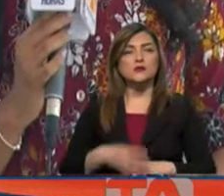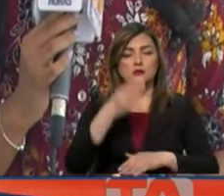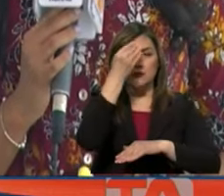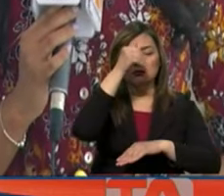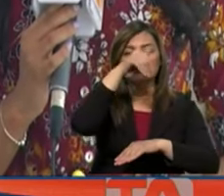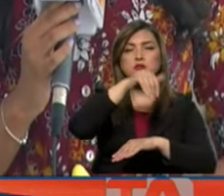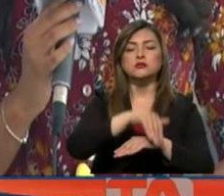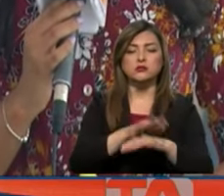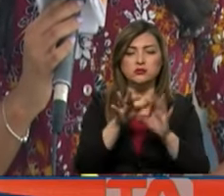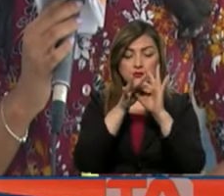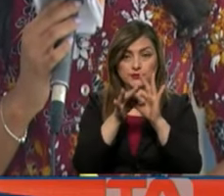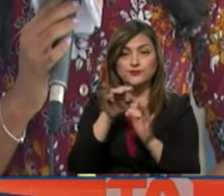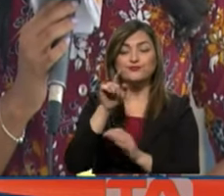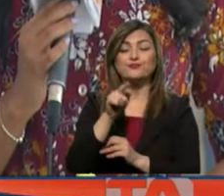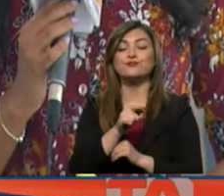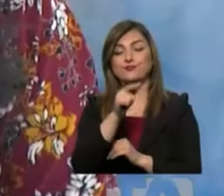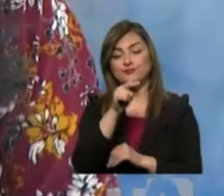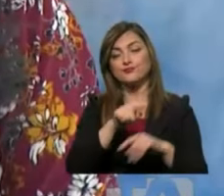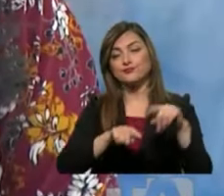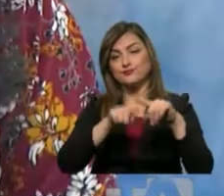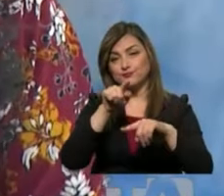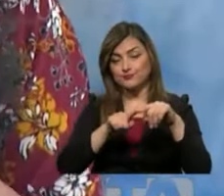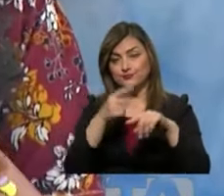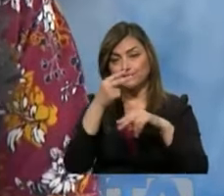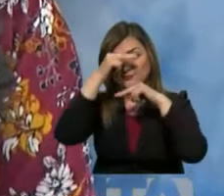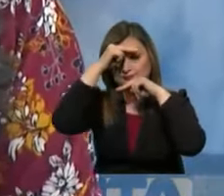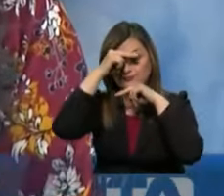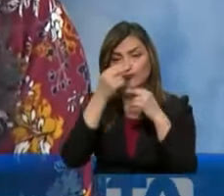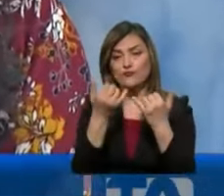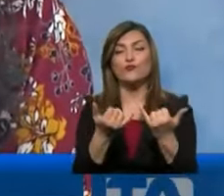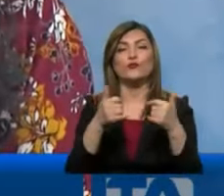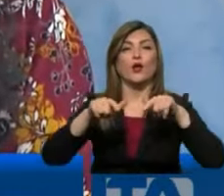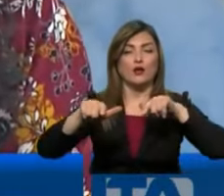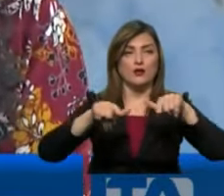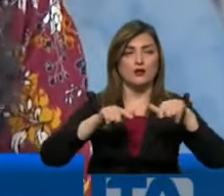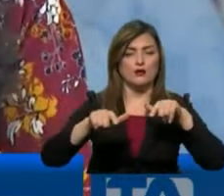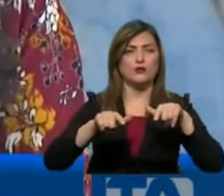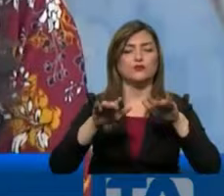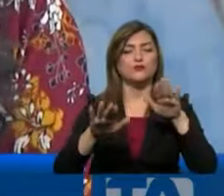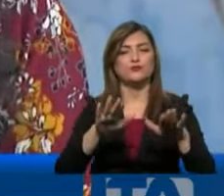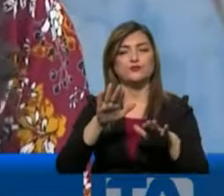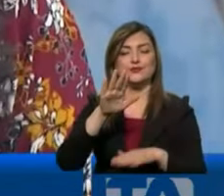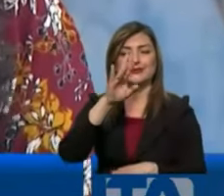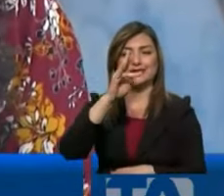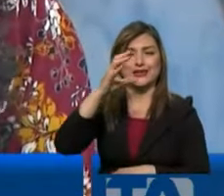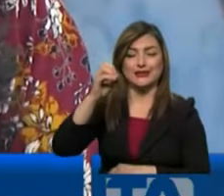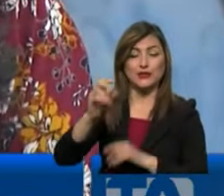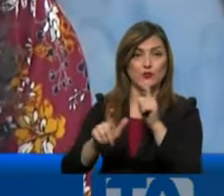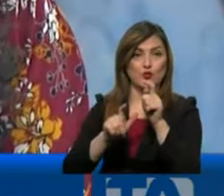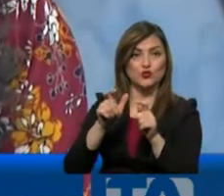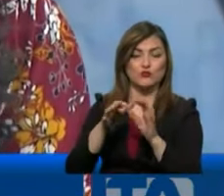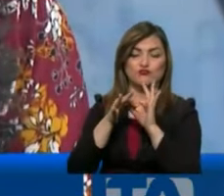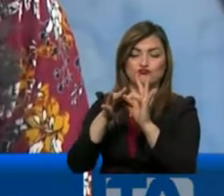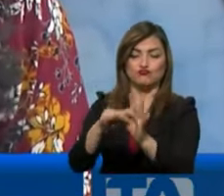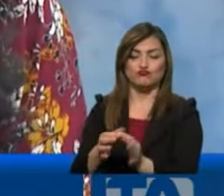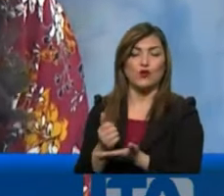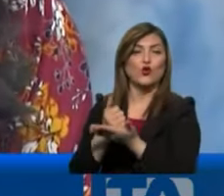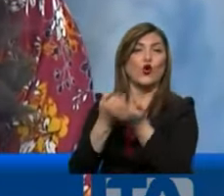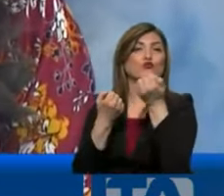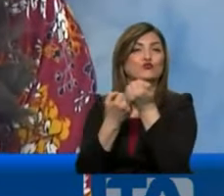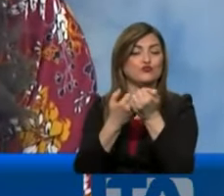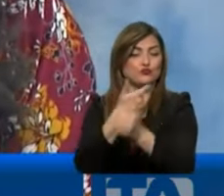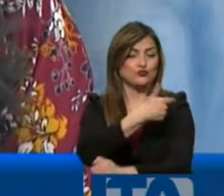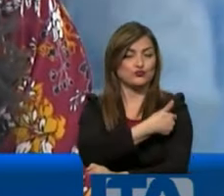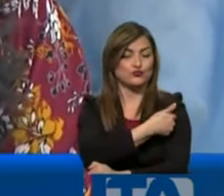Muy buenas tardes, compañeras en estudio, amigos televidentes. Justamente aquí en este punto son alrededor de 70 personas las que colaboran en este